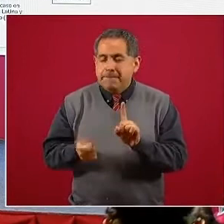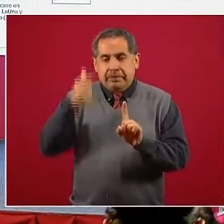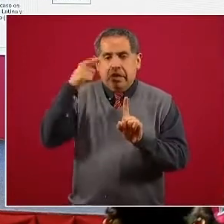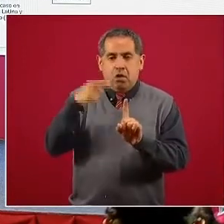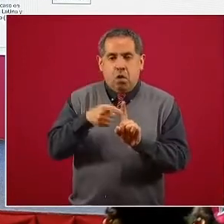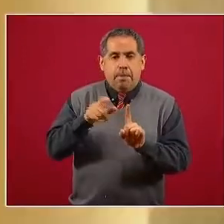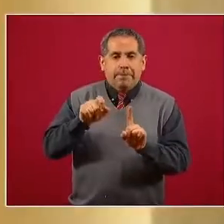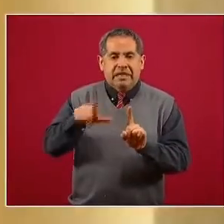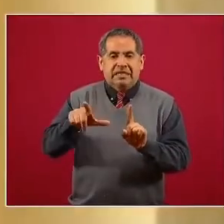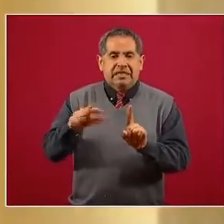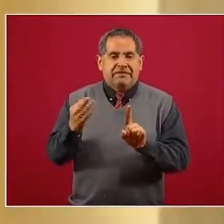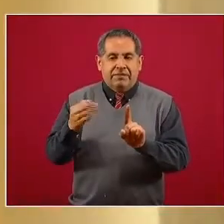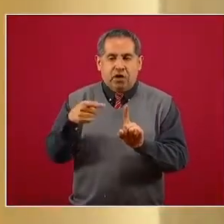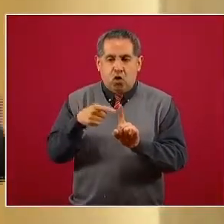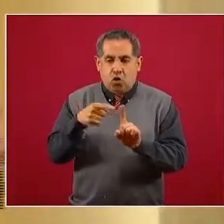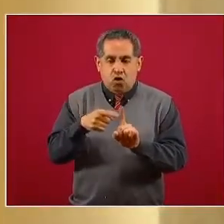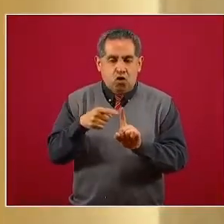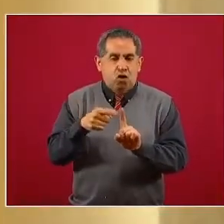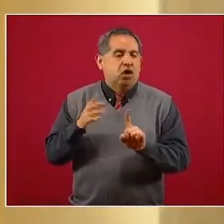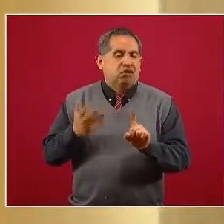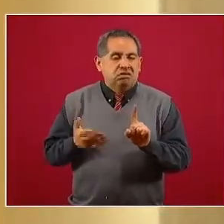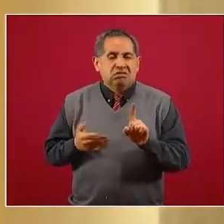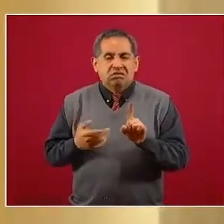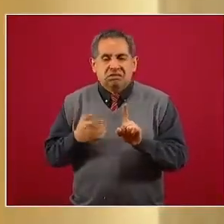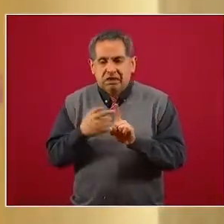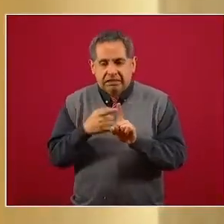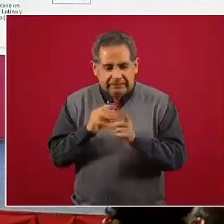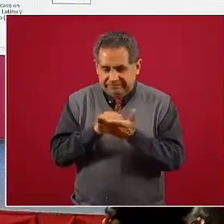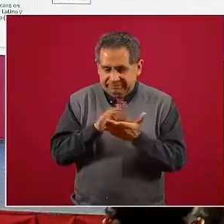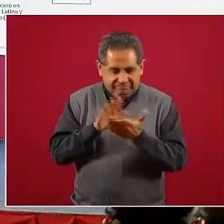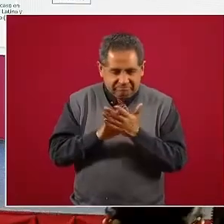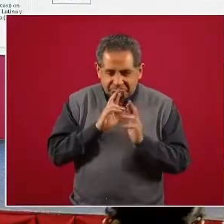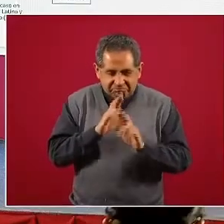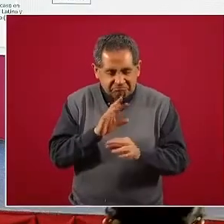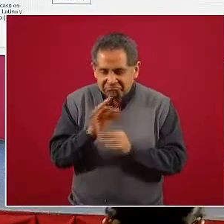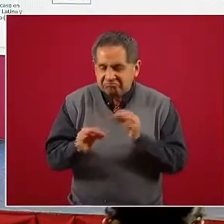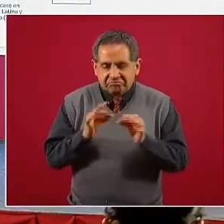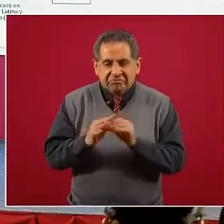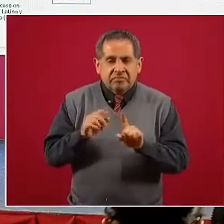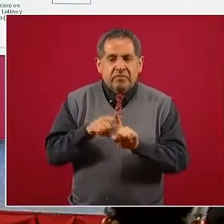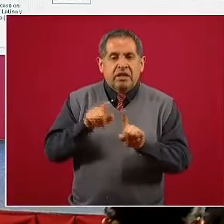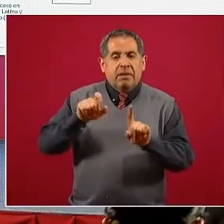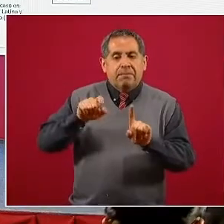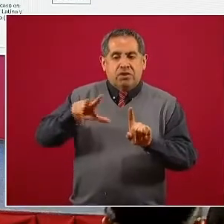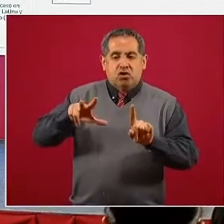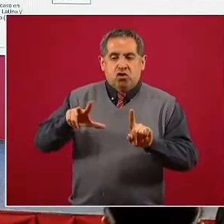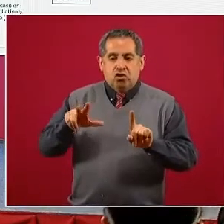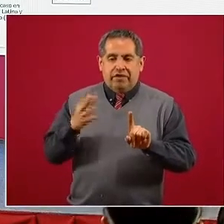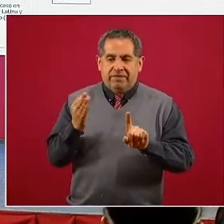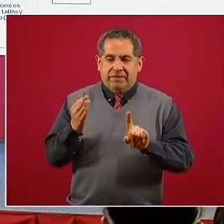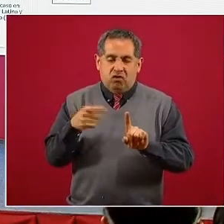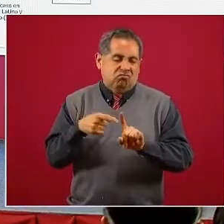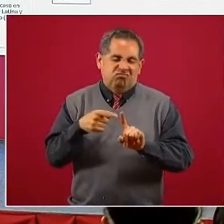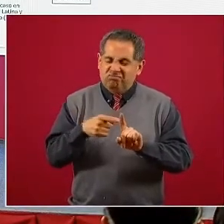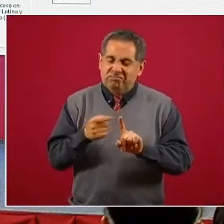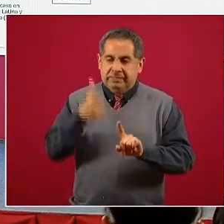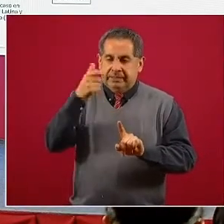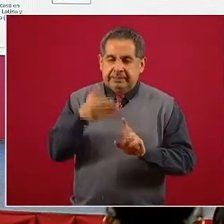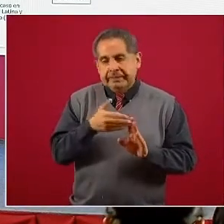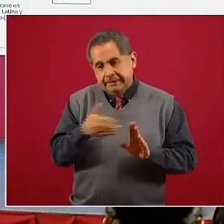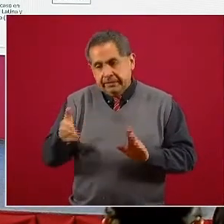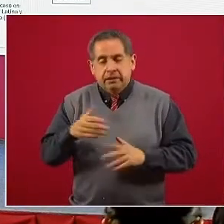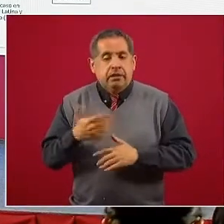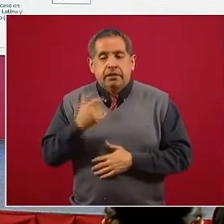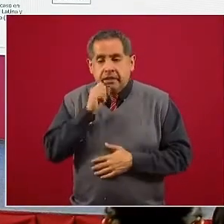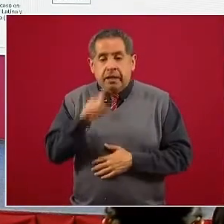caso confirmado con un ya reporte para el 28 de febrero. Y también